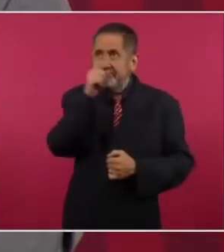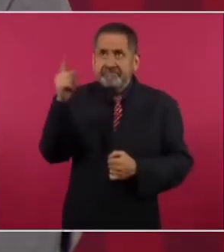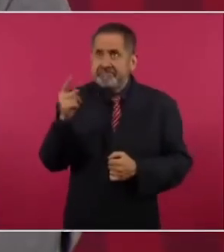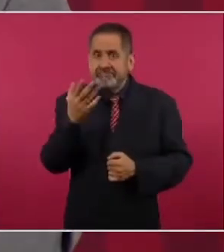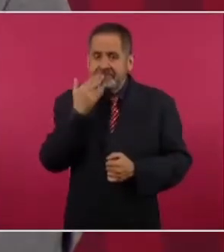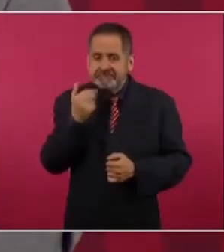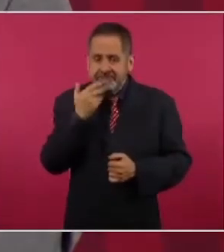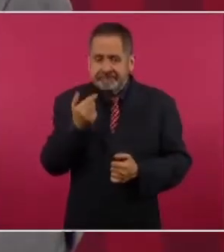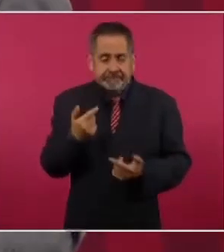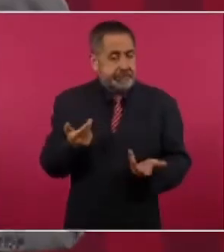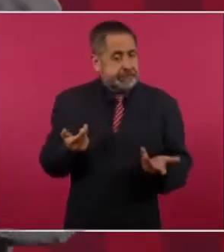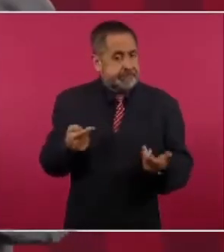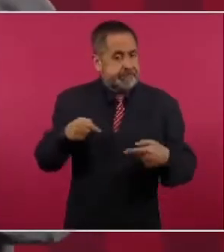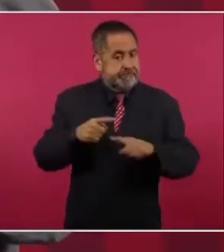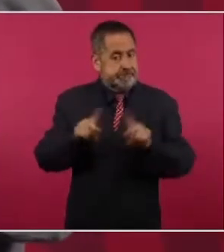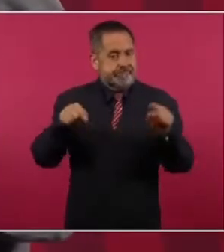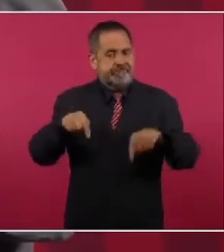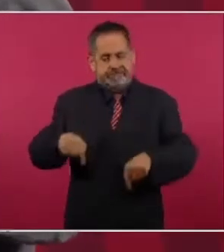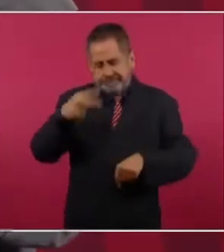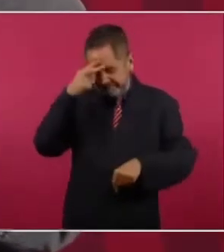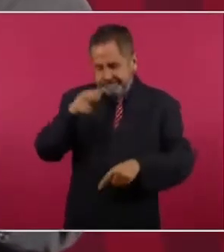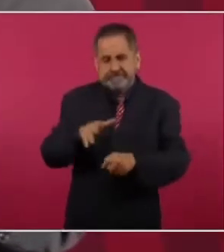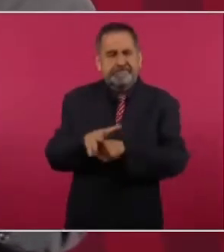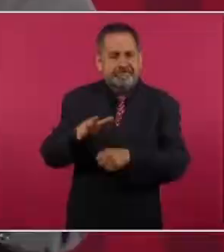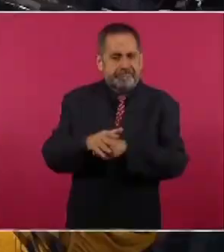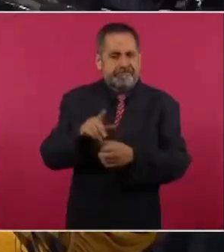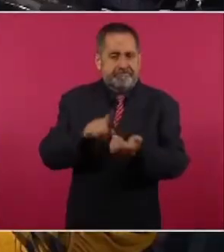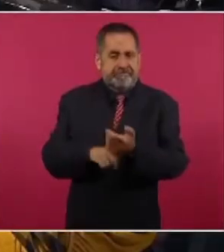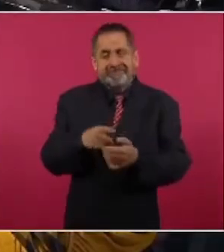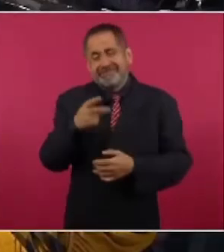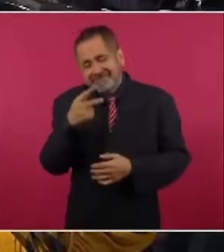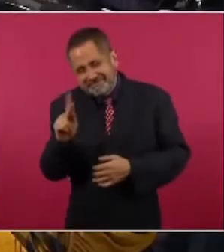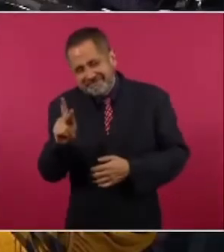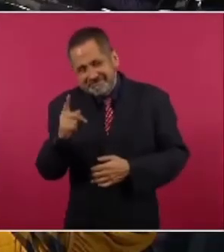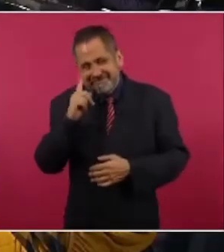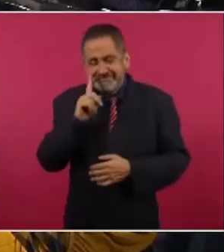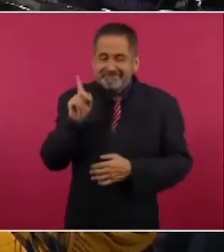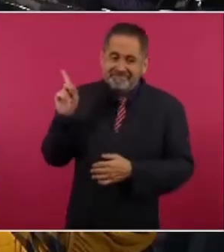Pero sí tenemos esto,